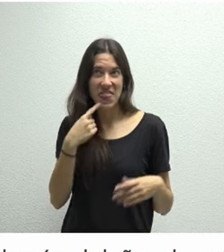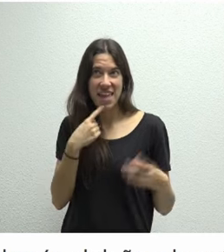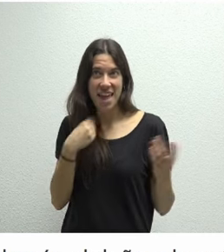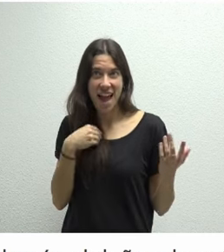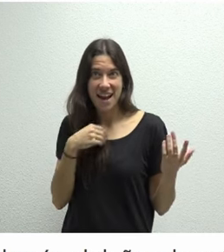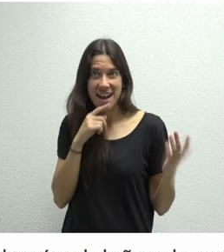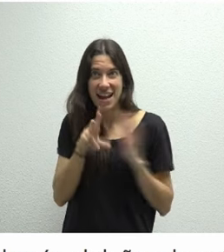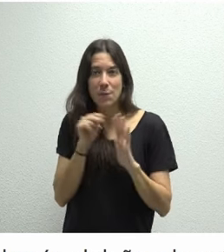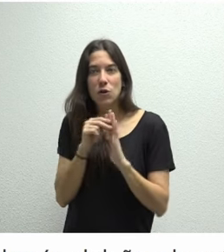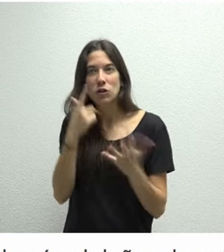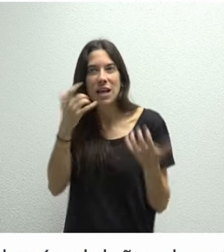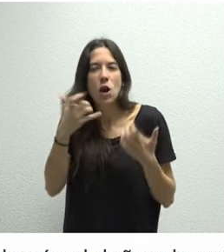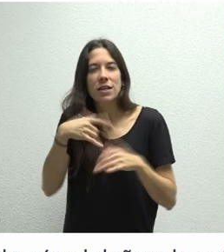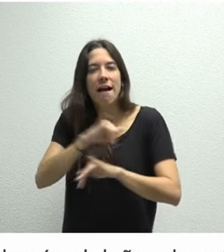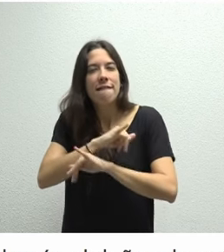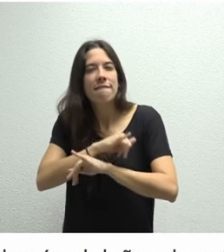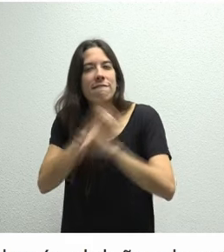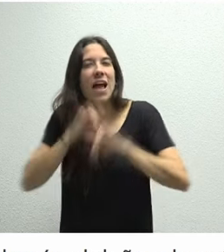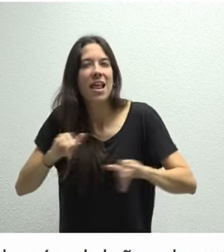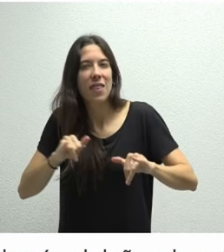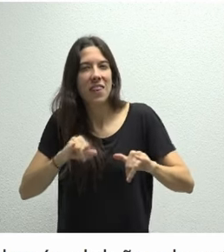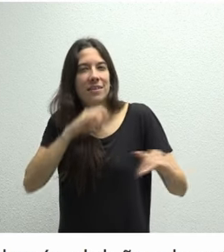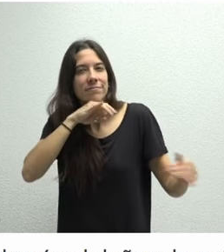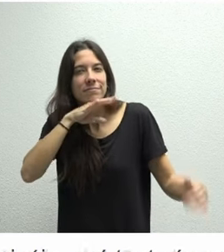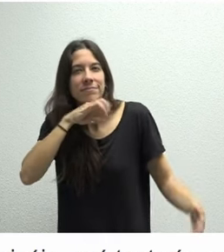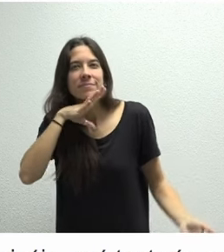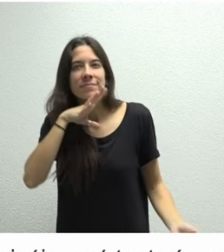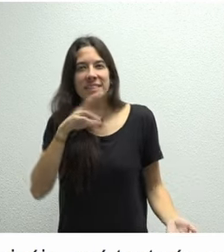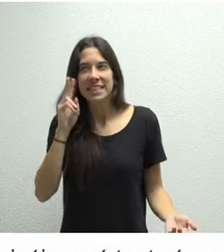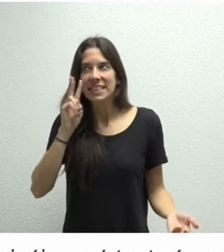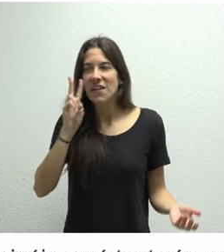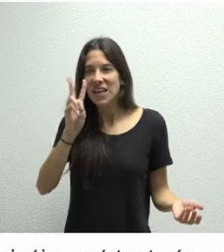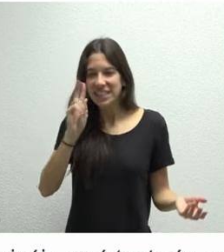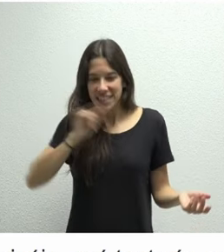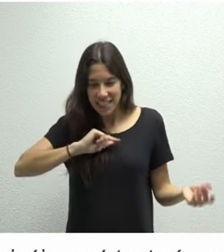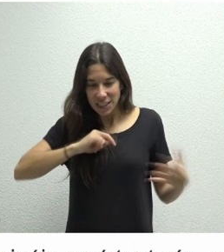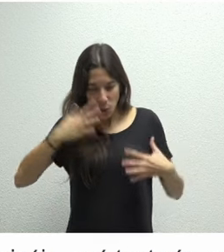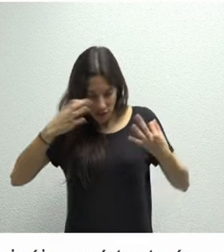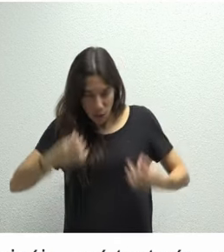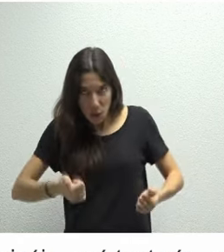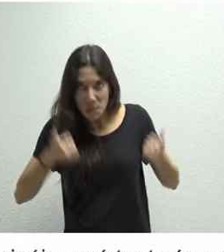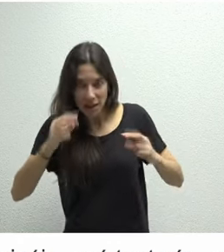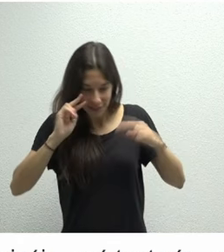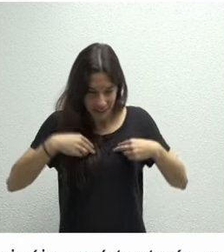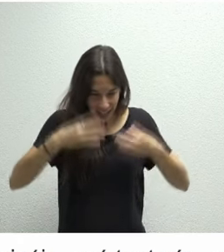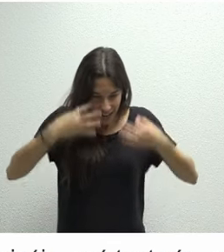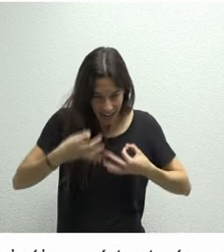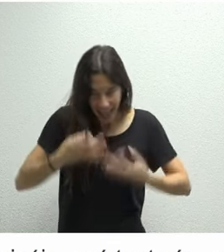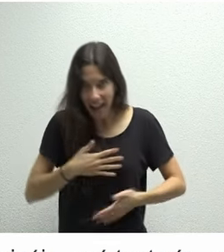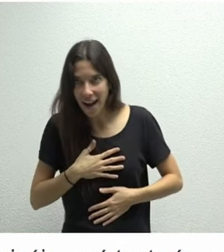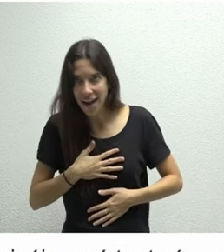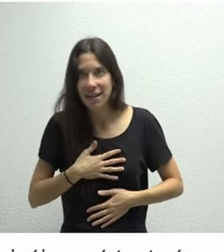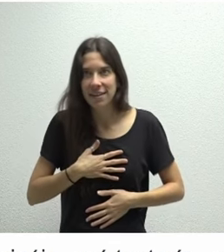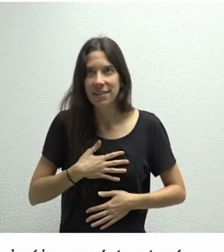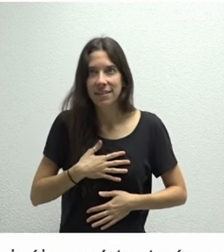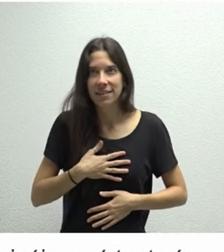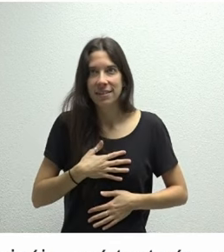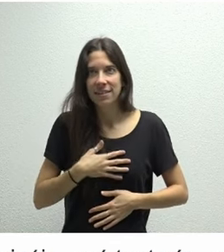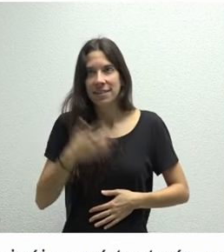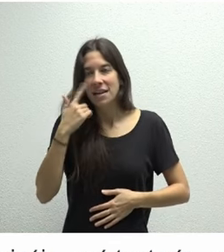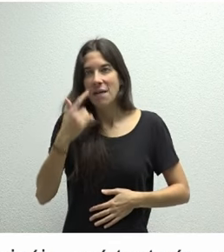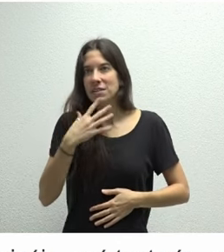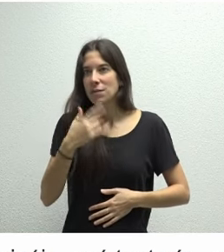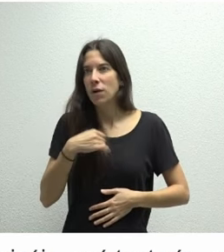nota la felicidad no cómo se les nota el el el volver a sentirse más seguros el volver a creer en ellos vale a ver si soy capaz de darla la siguiente